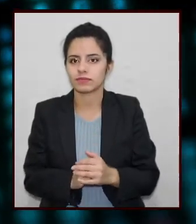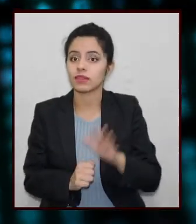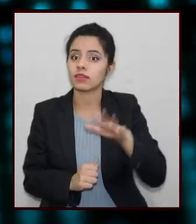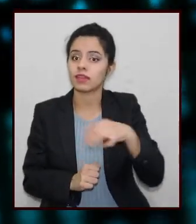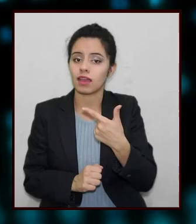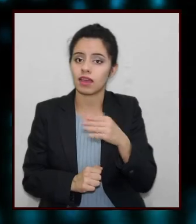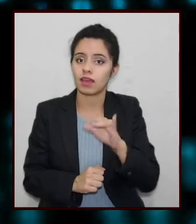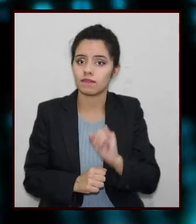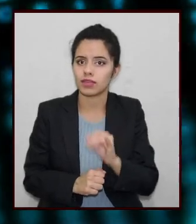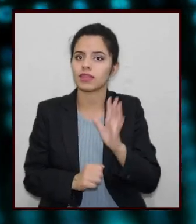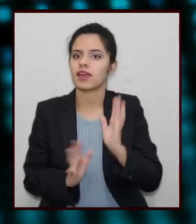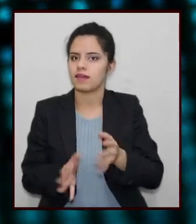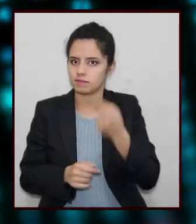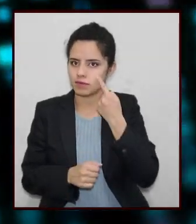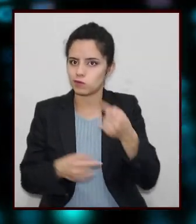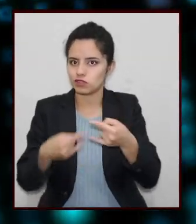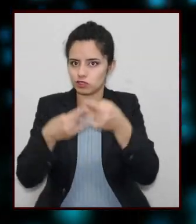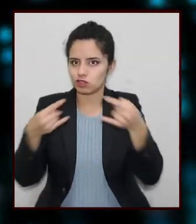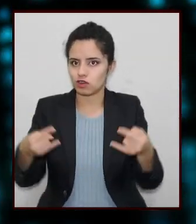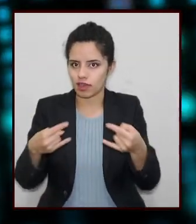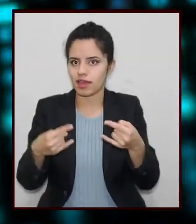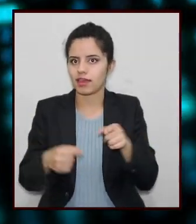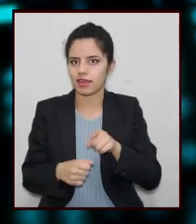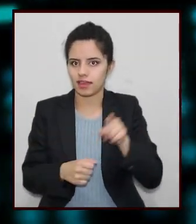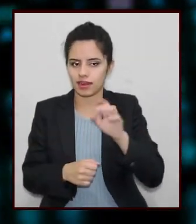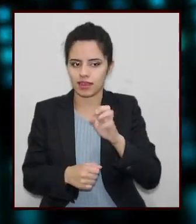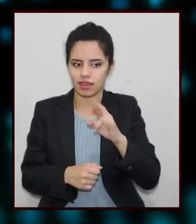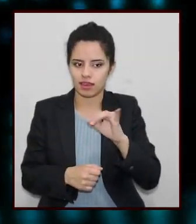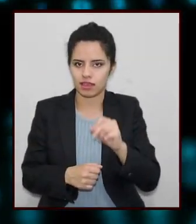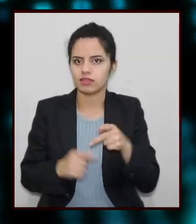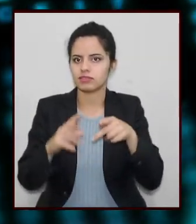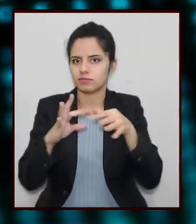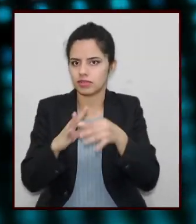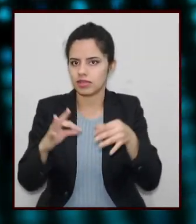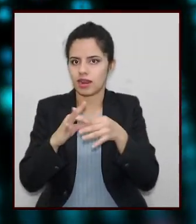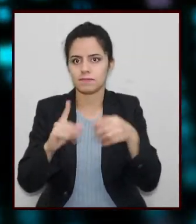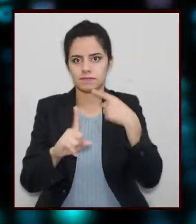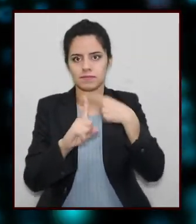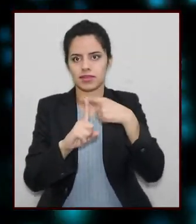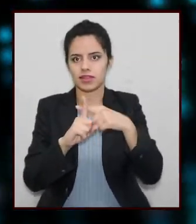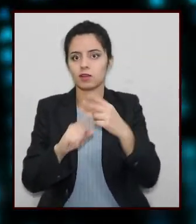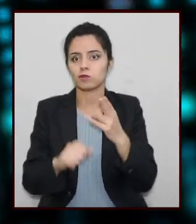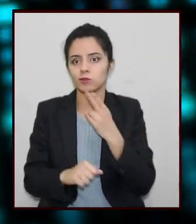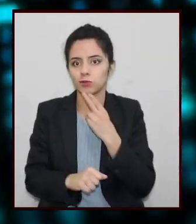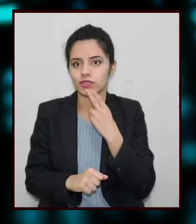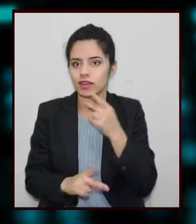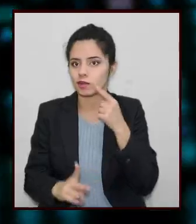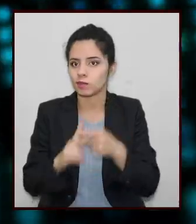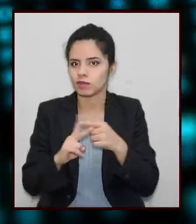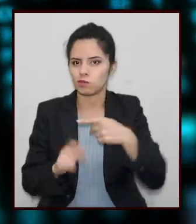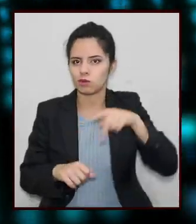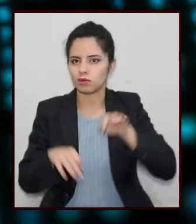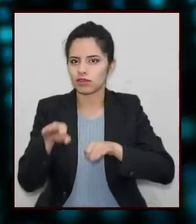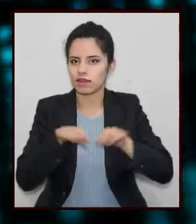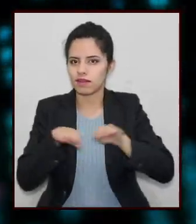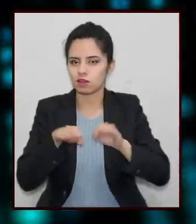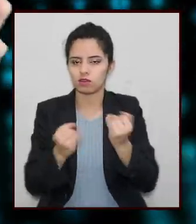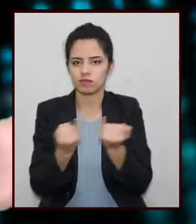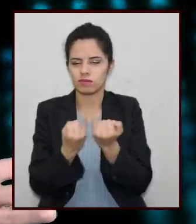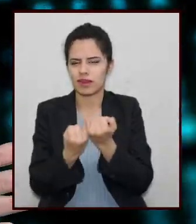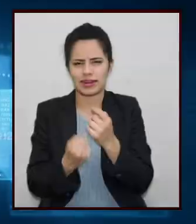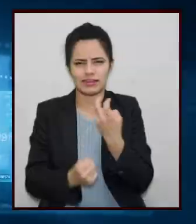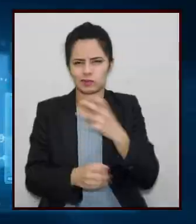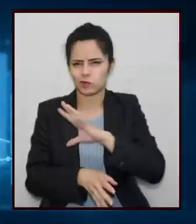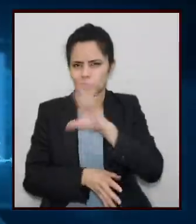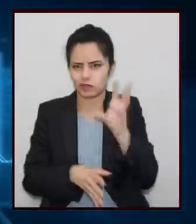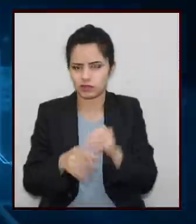que nos echamos la historia de la hoja de cálculo y que Eric McDonald nos explicó las ventajas que tiene el uso de las hojas de cálculo en su trabajo y toda